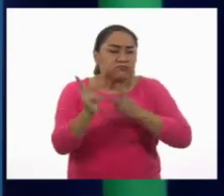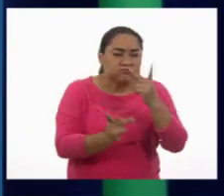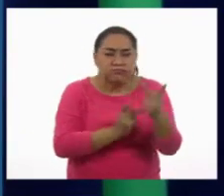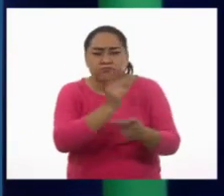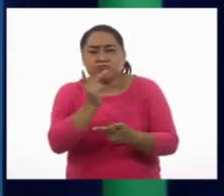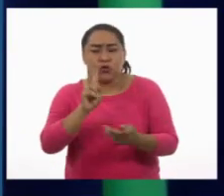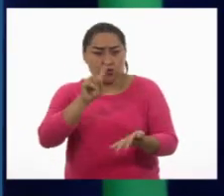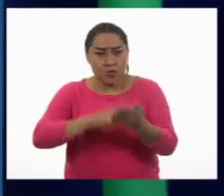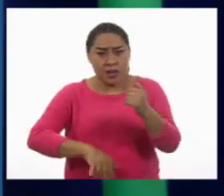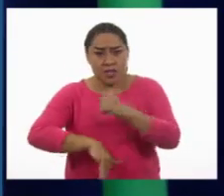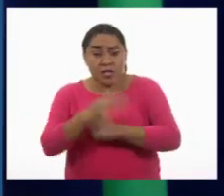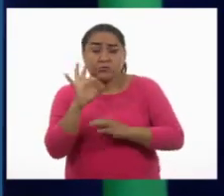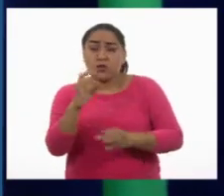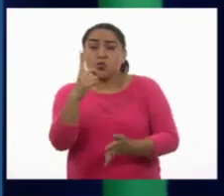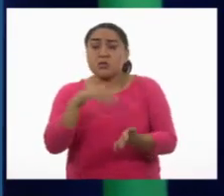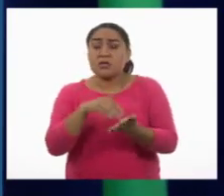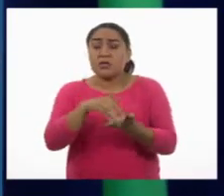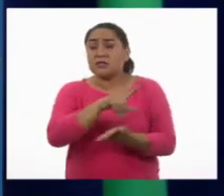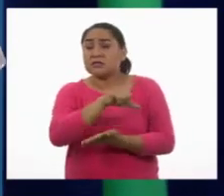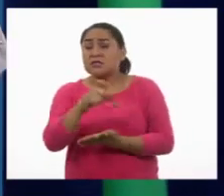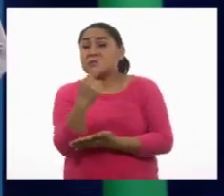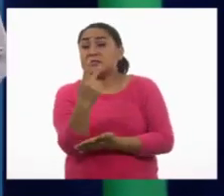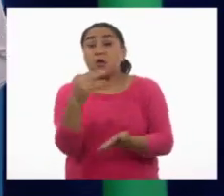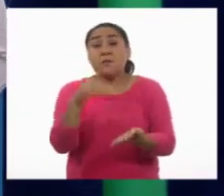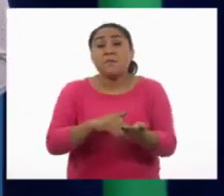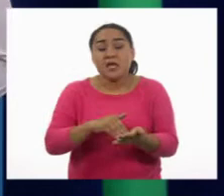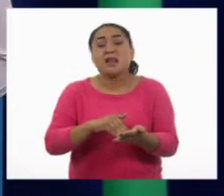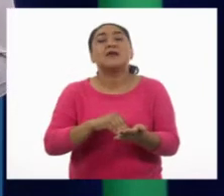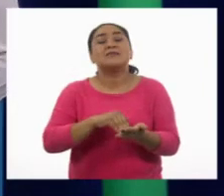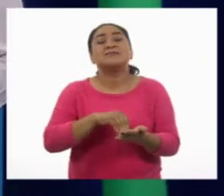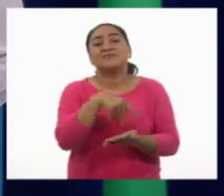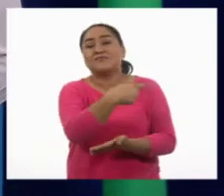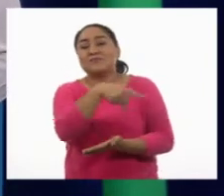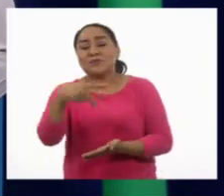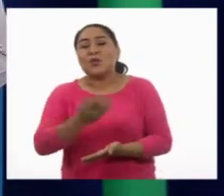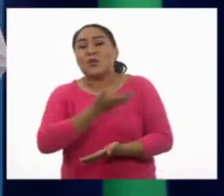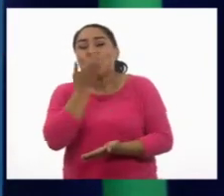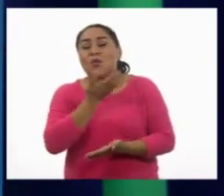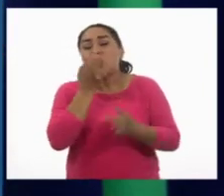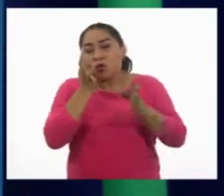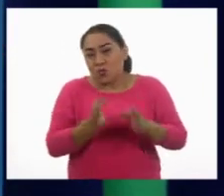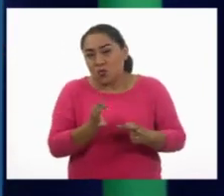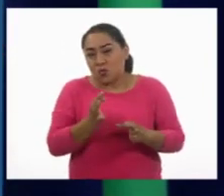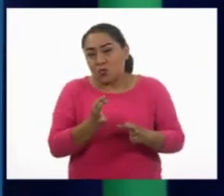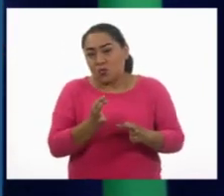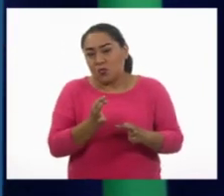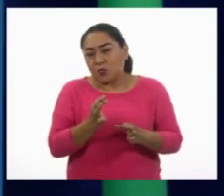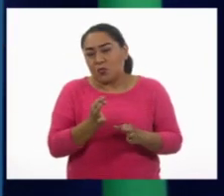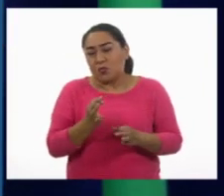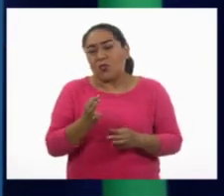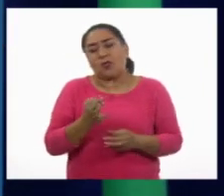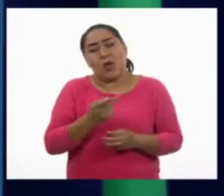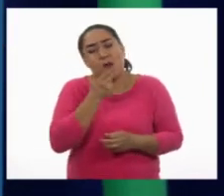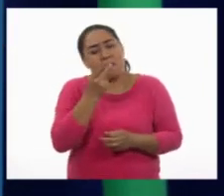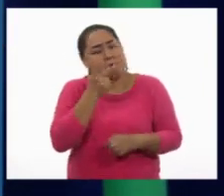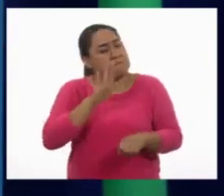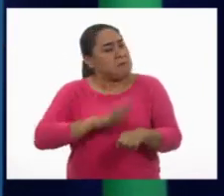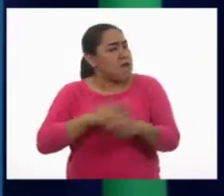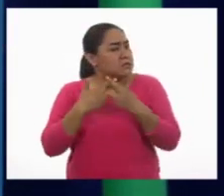2015, había más de 1.725.000 hablantes, que es la lengua originaria más hablada en